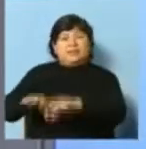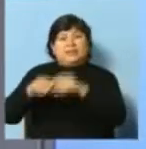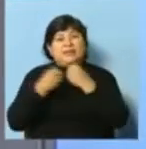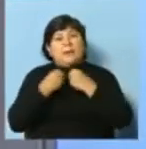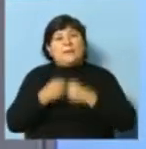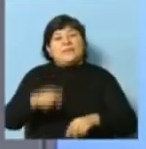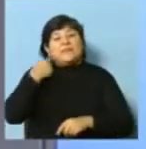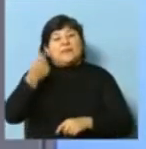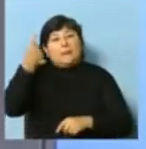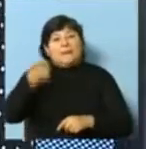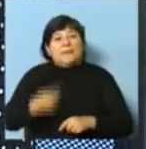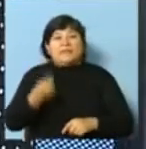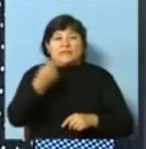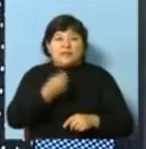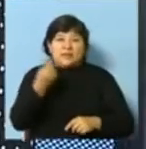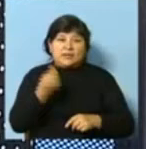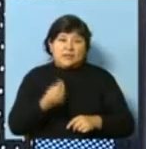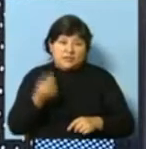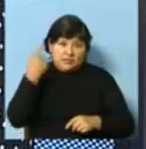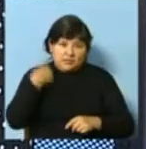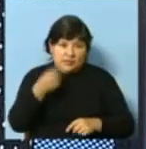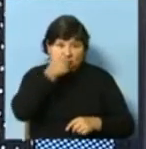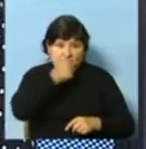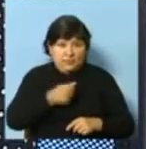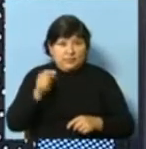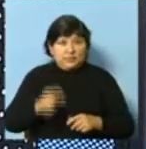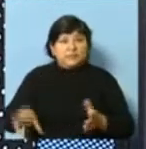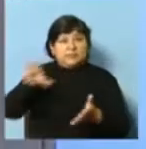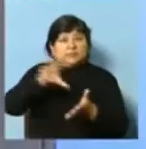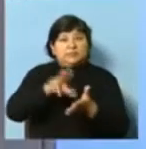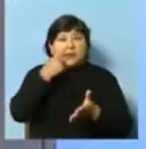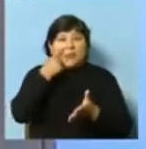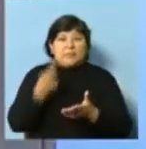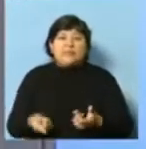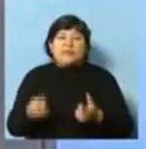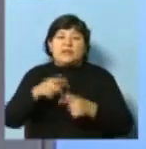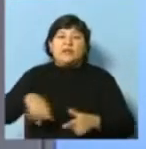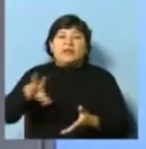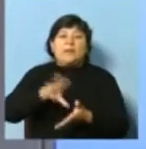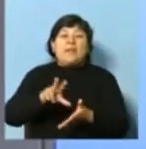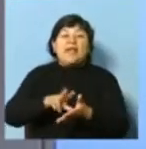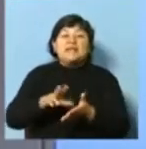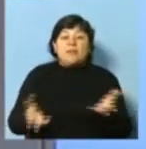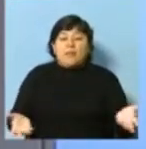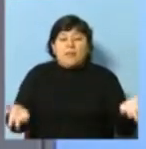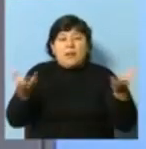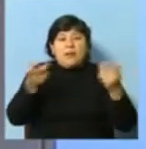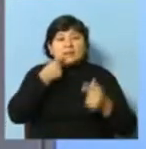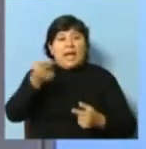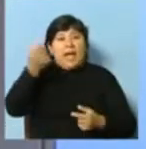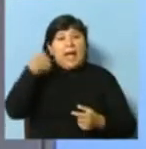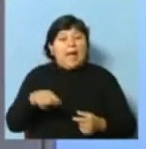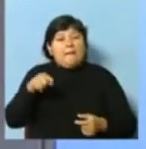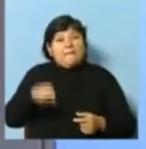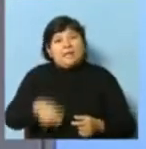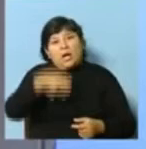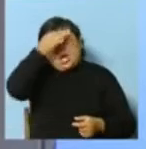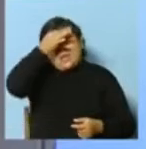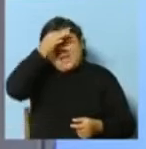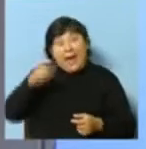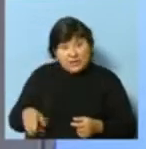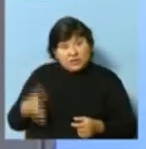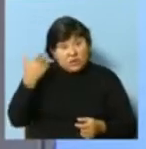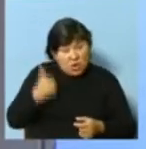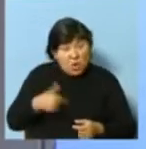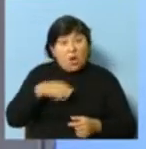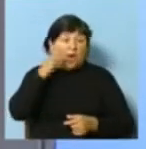con plaza viva que la llevaron el día sábado el día domingo estuvo de belgrano que ya